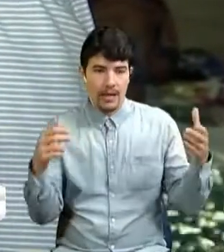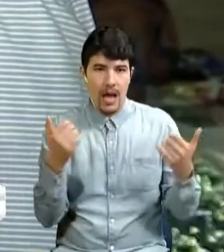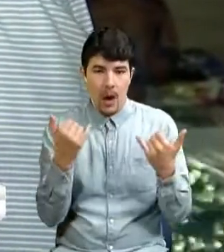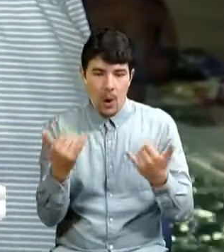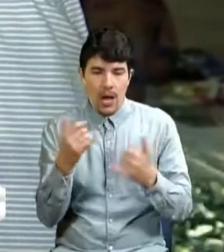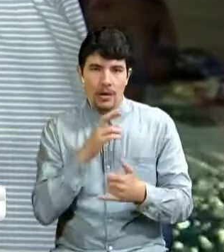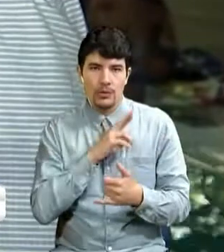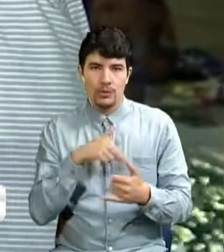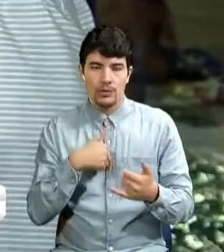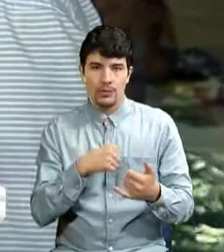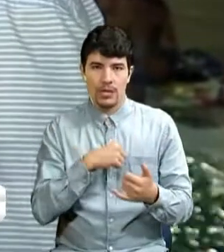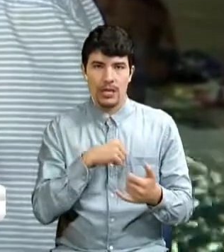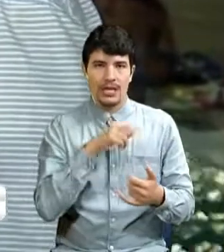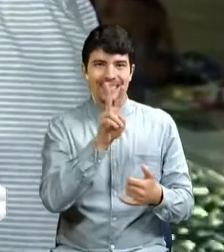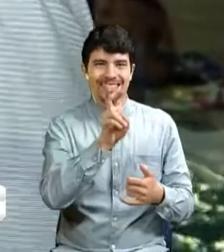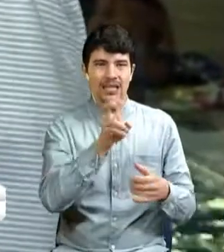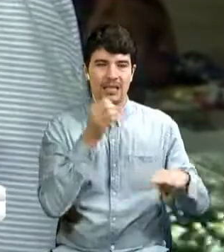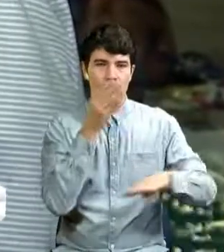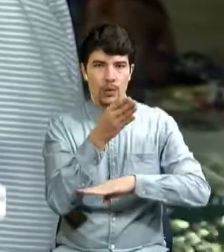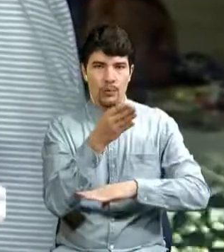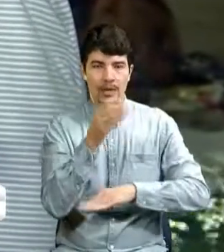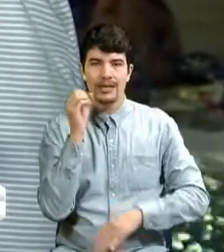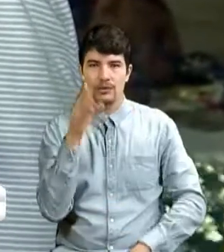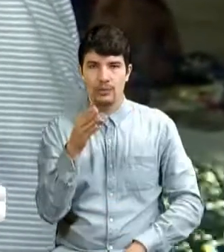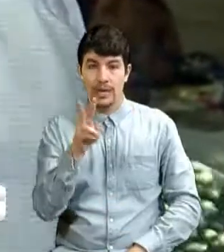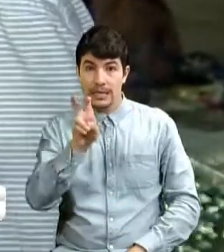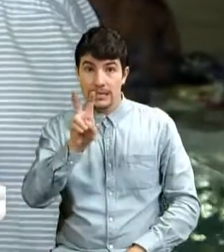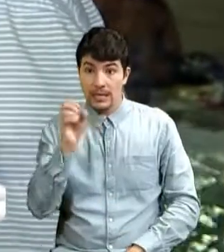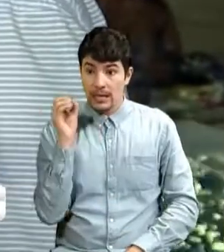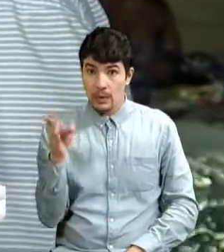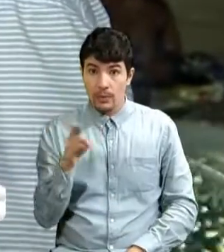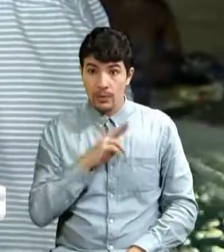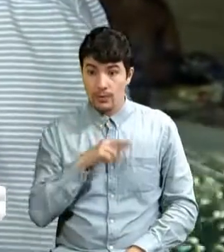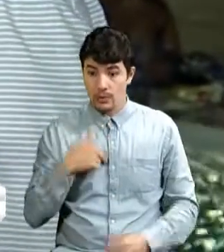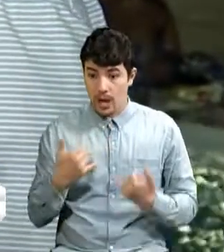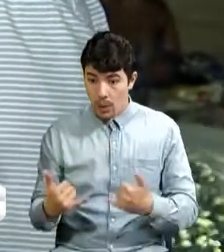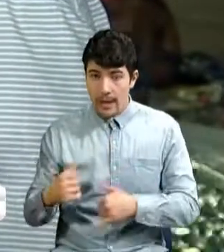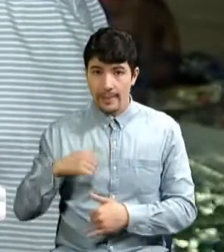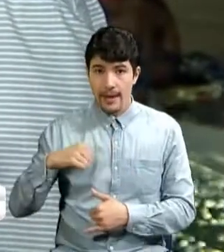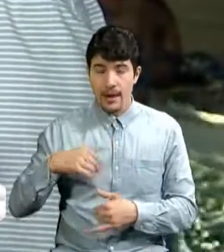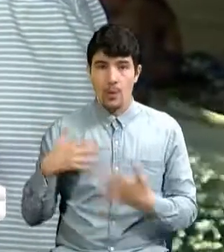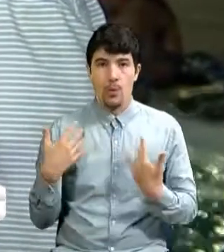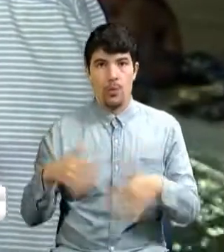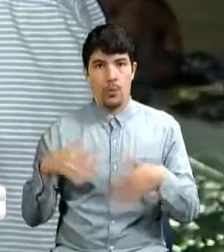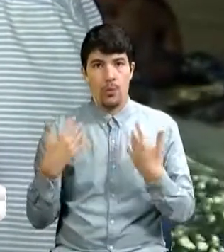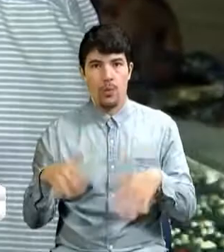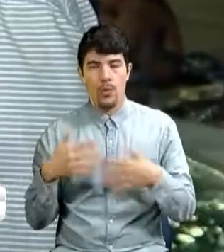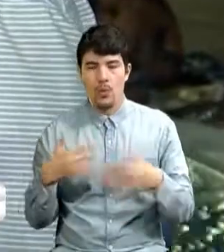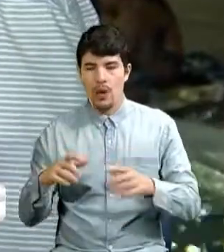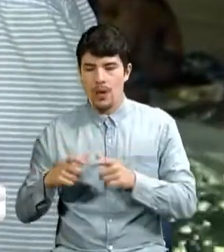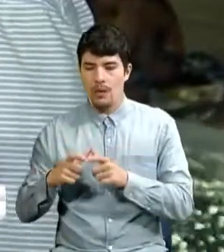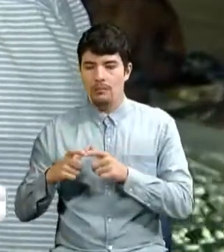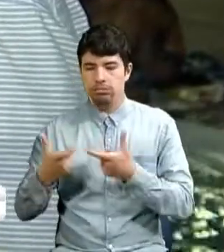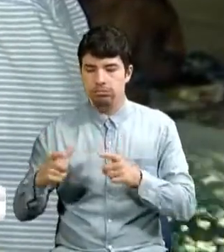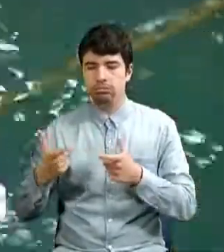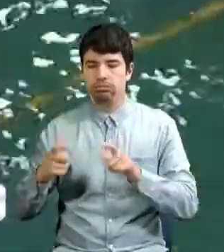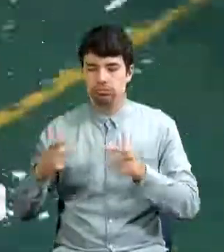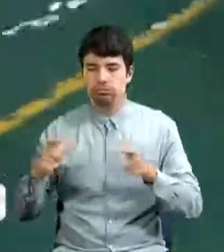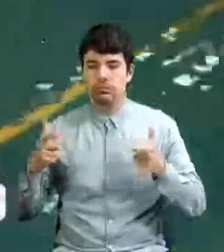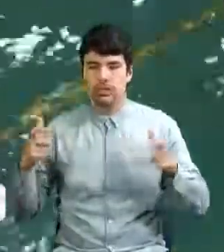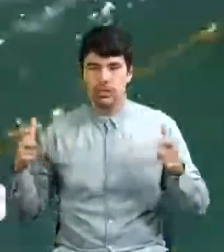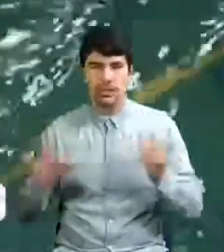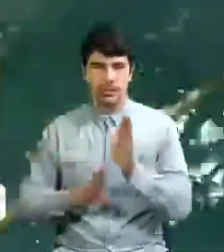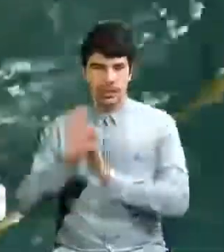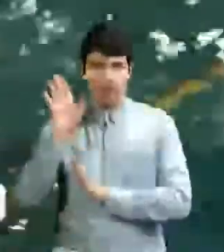momento contamos con siete clubes al contar con siete clubes pues es un grano de arena que cada club va dando